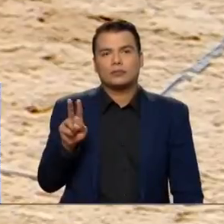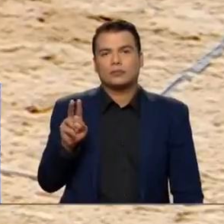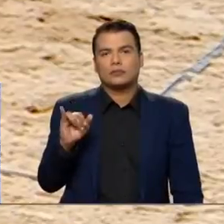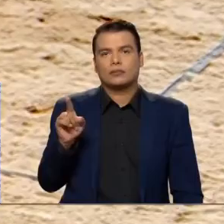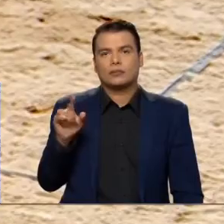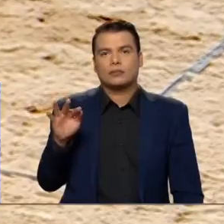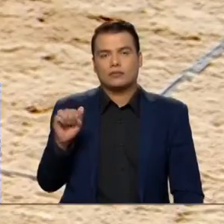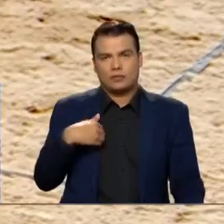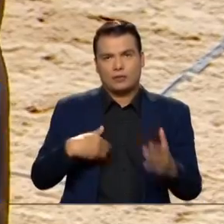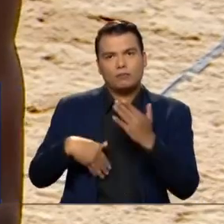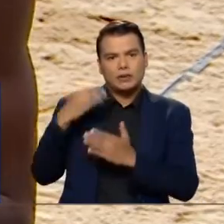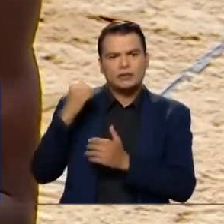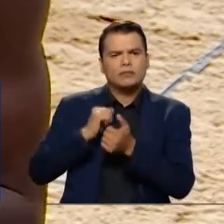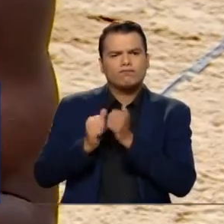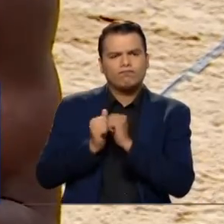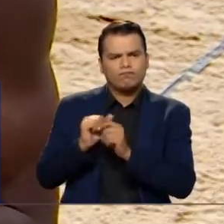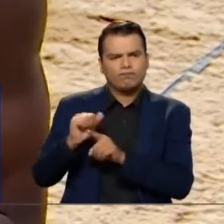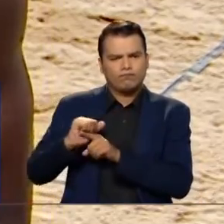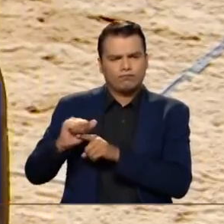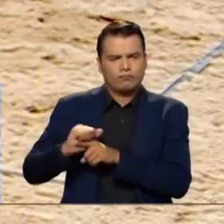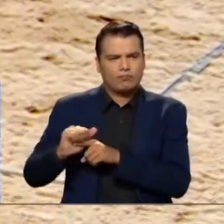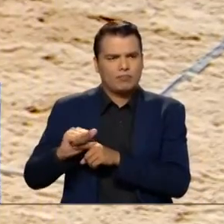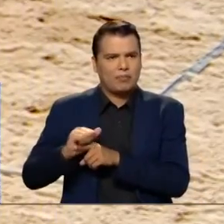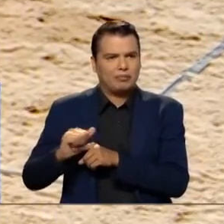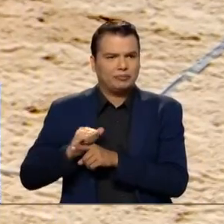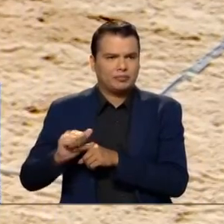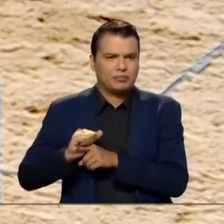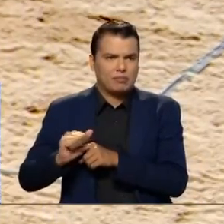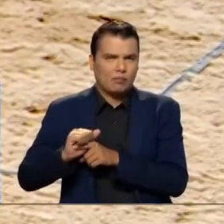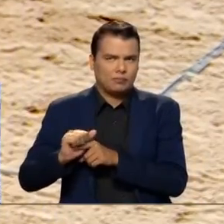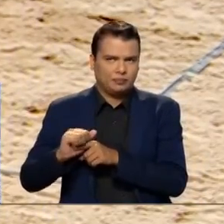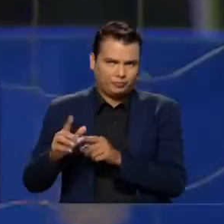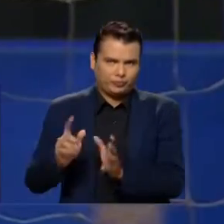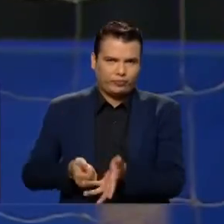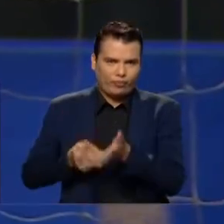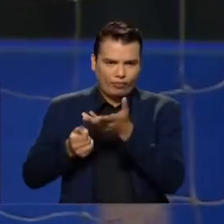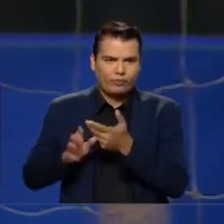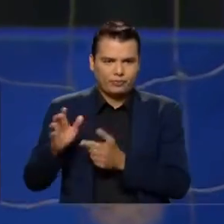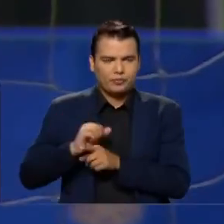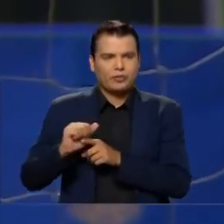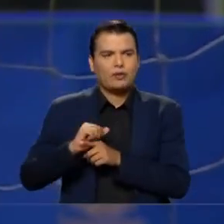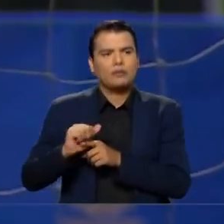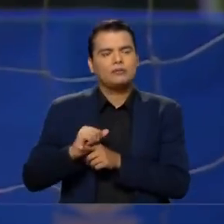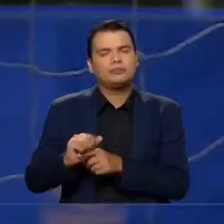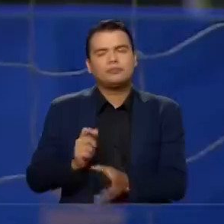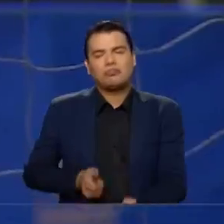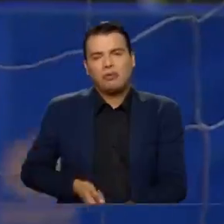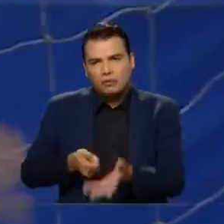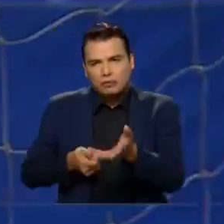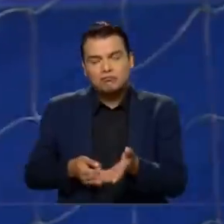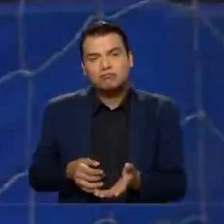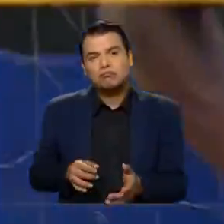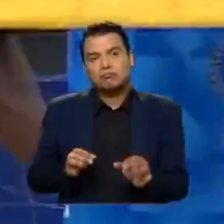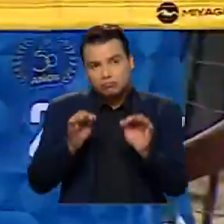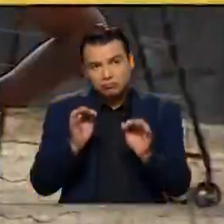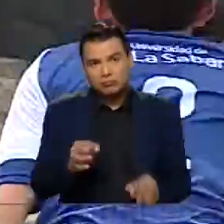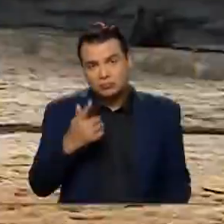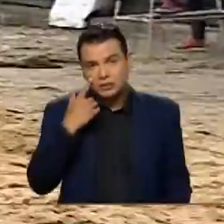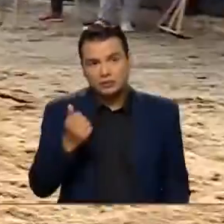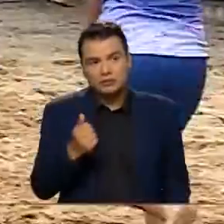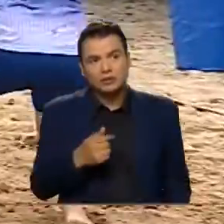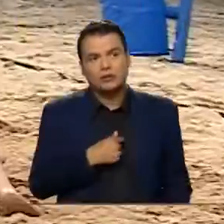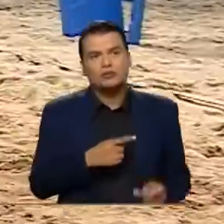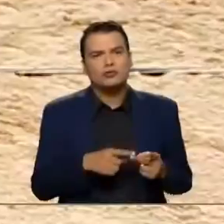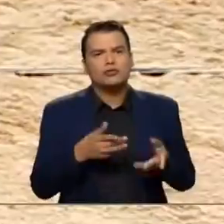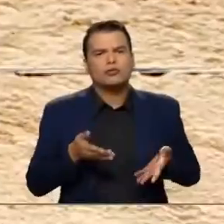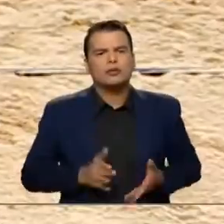mis primeros pasos de voleibol. Sí, ahí la gente es que ama mucho la pesca, como tal. Yo soy de